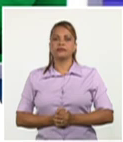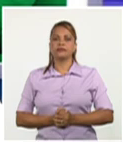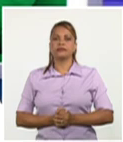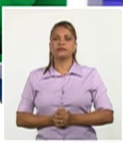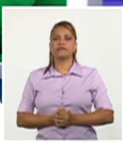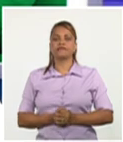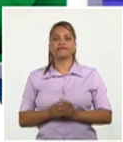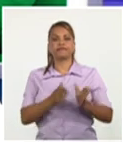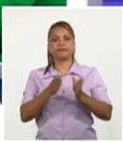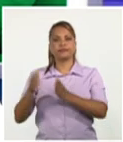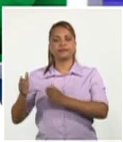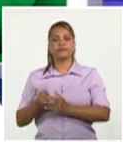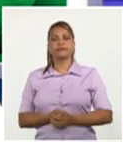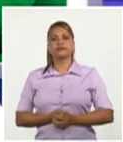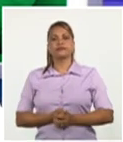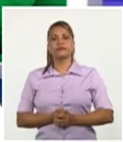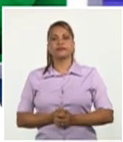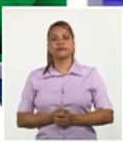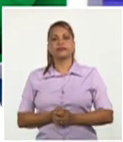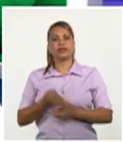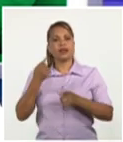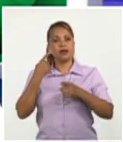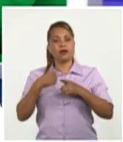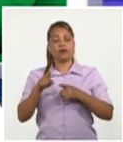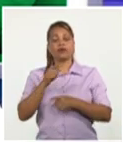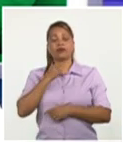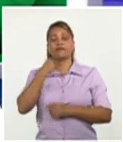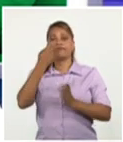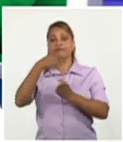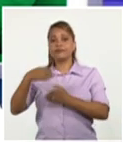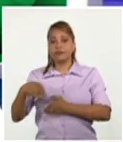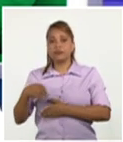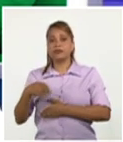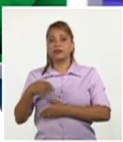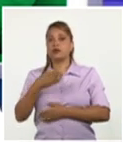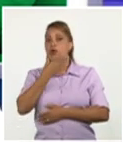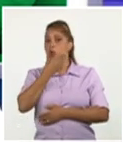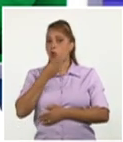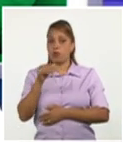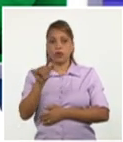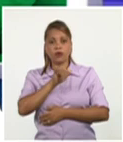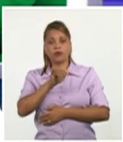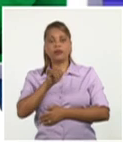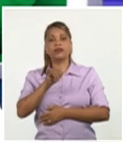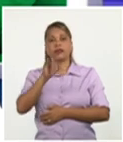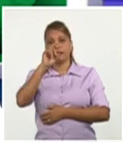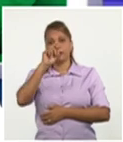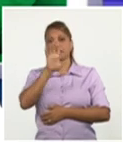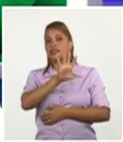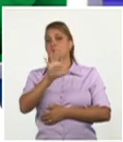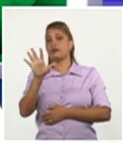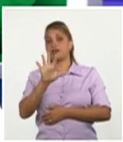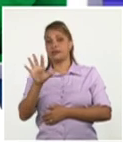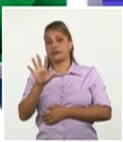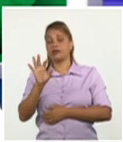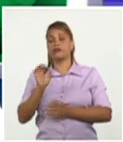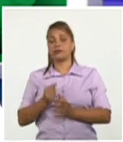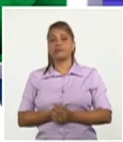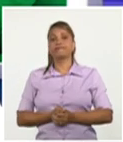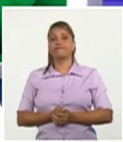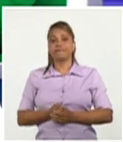Fallece un paciente también joven, 55 años de edad. Fíjense